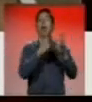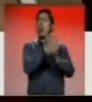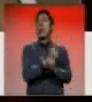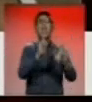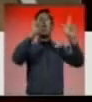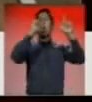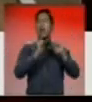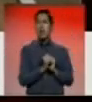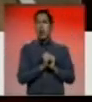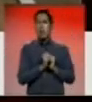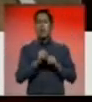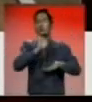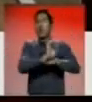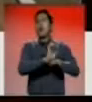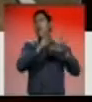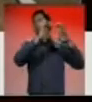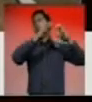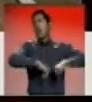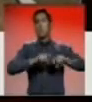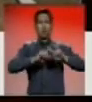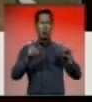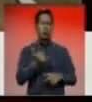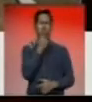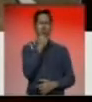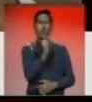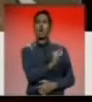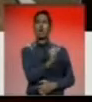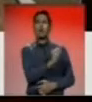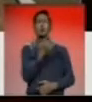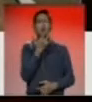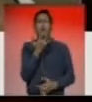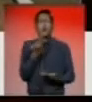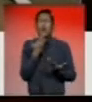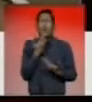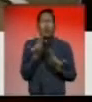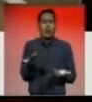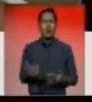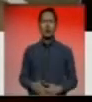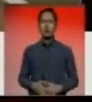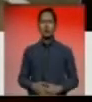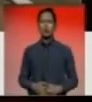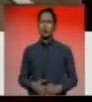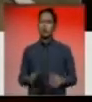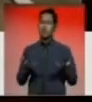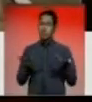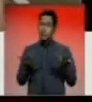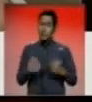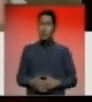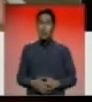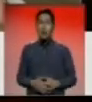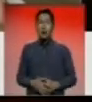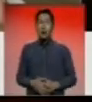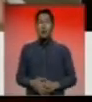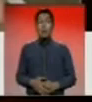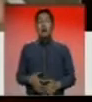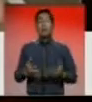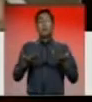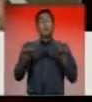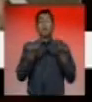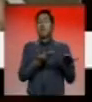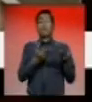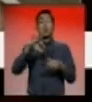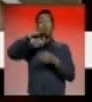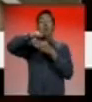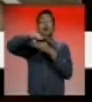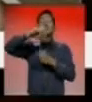daño ha hecho al país pero es el mal menor como se entiende eso a ver evidentemente si uno proyecta una votación